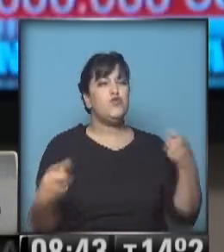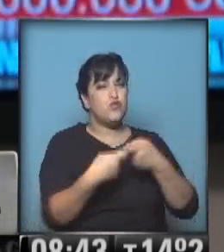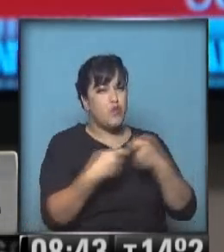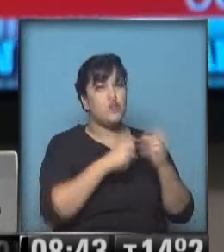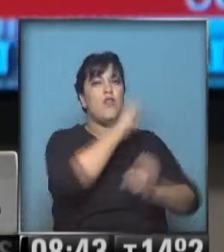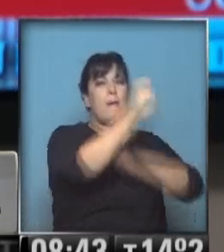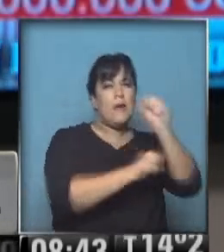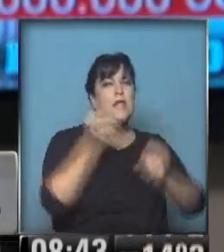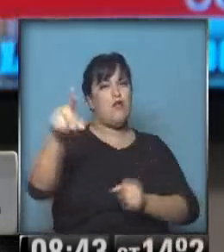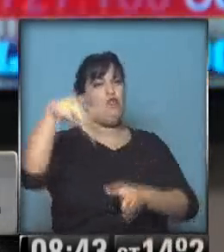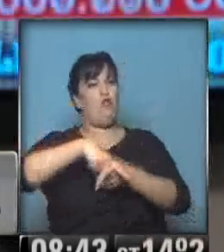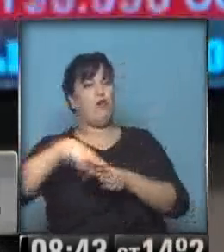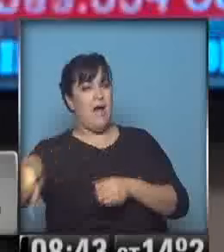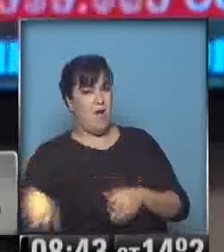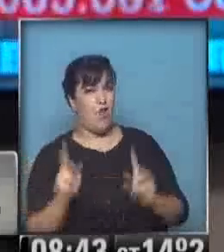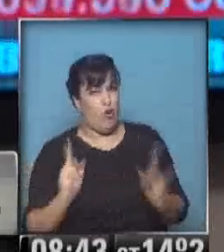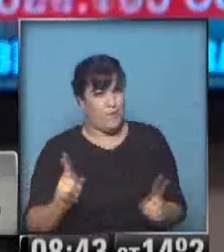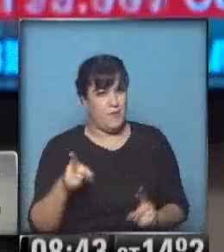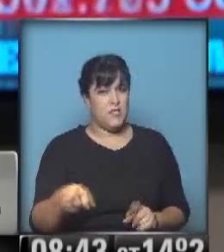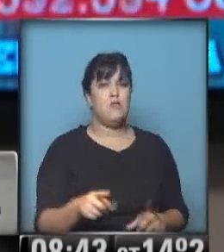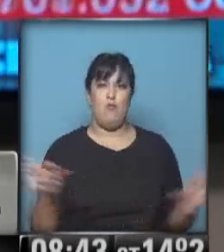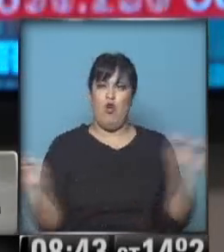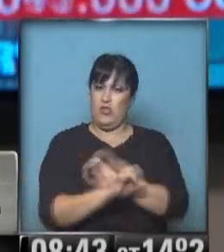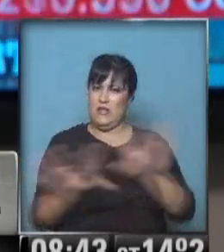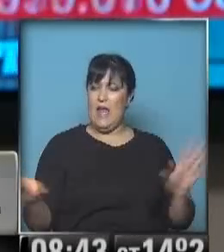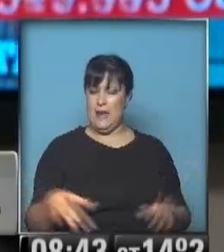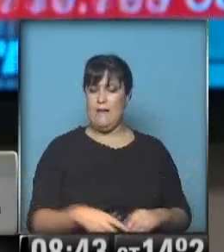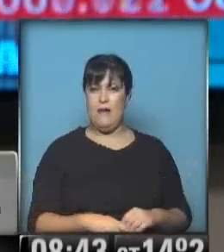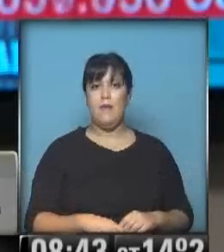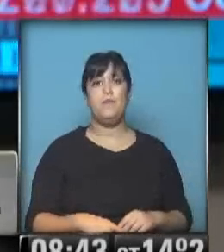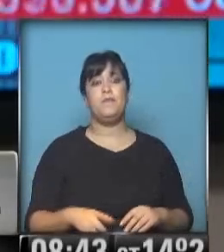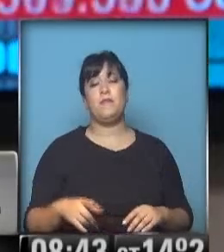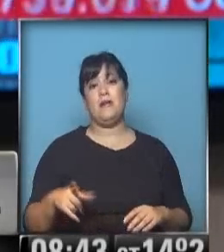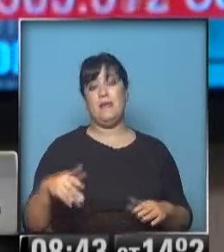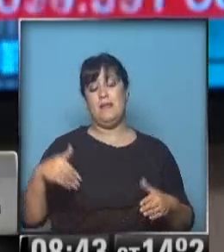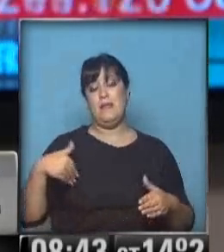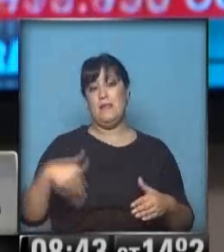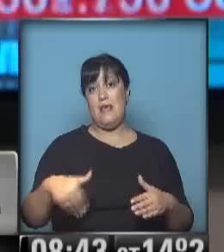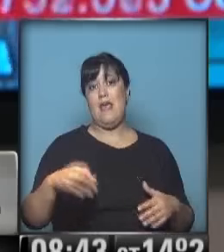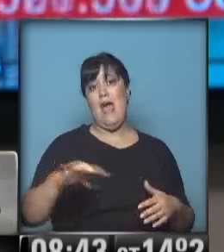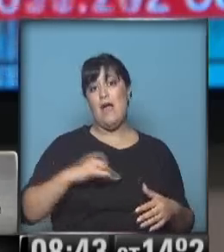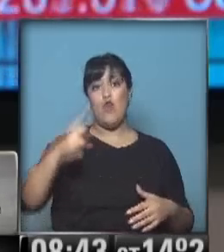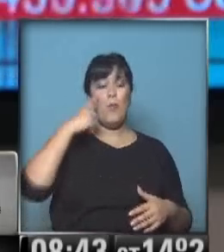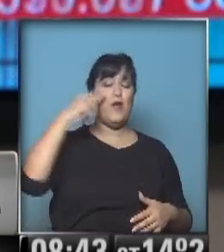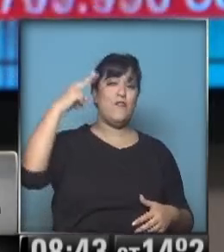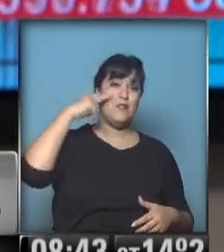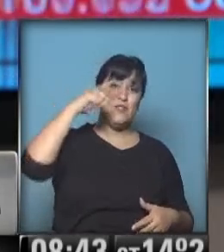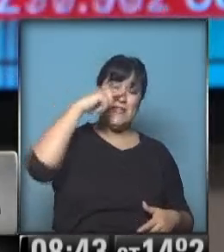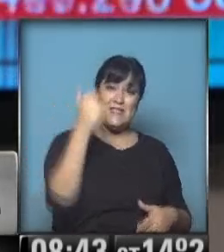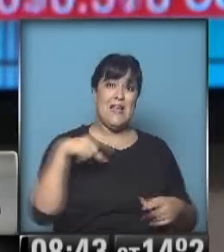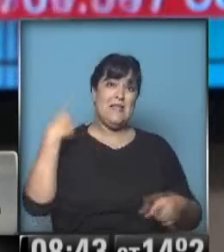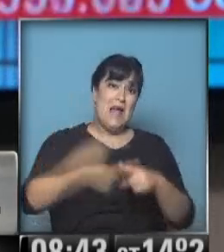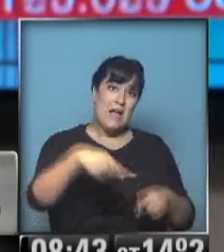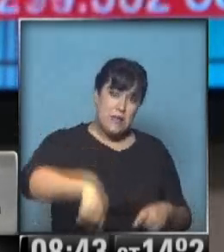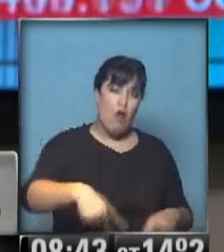empresaria en todo lo que fue este terrible proceso bueno de aquí para acá de ahí para acá ya conocemos mejor la historia